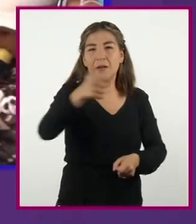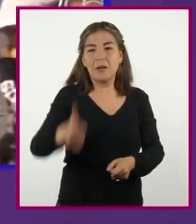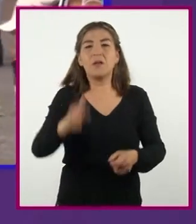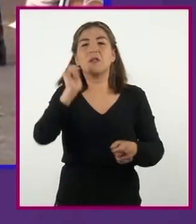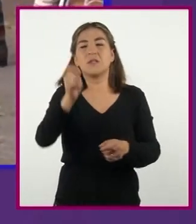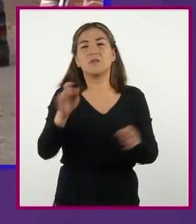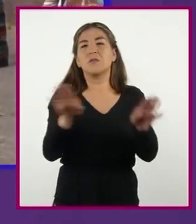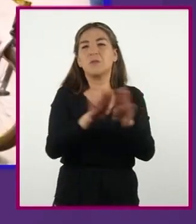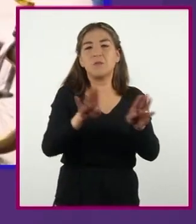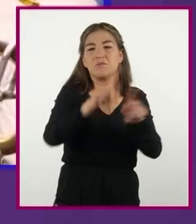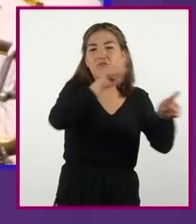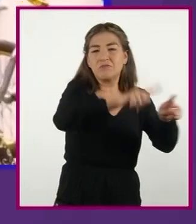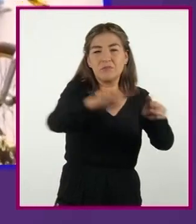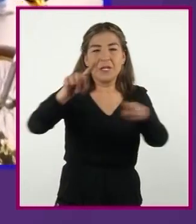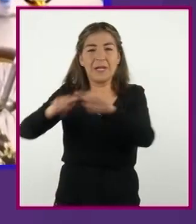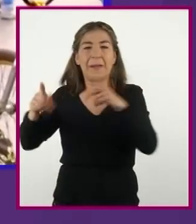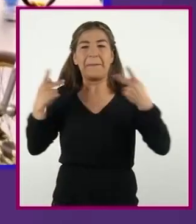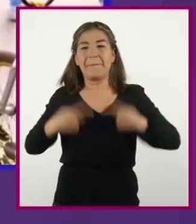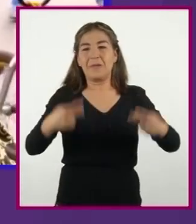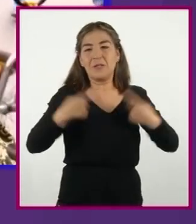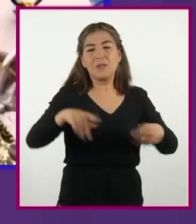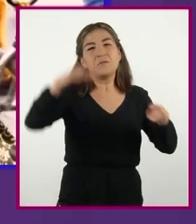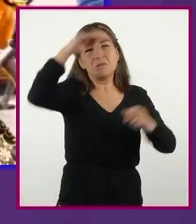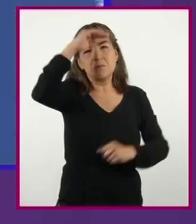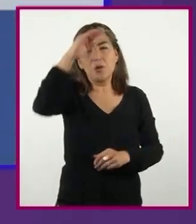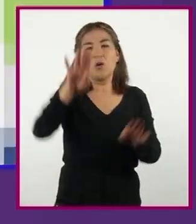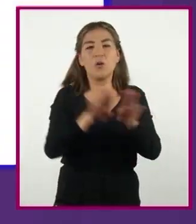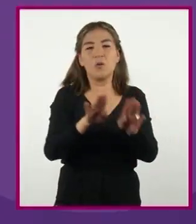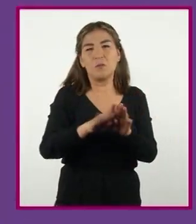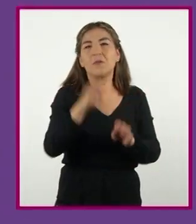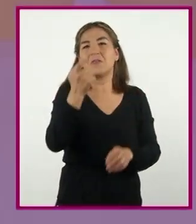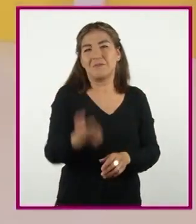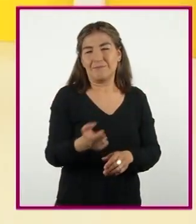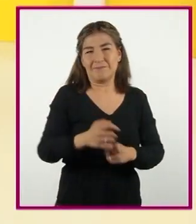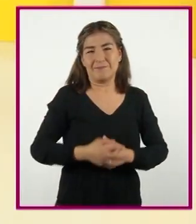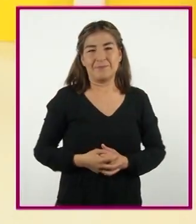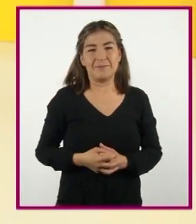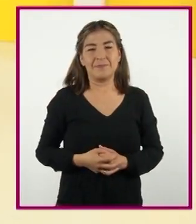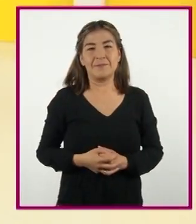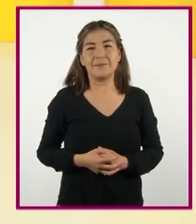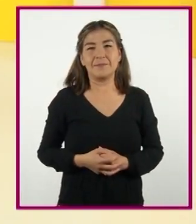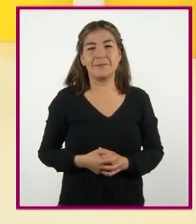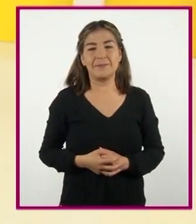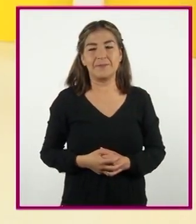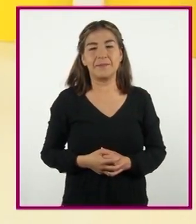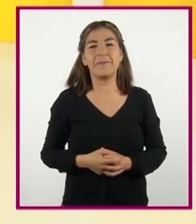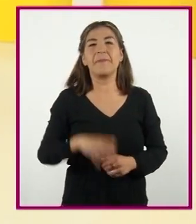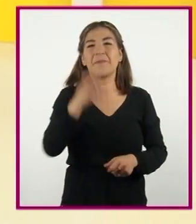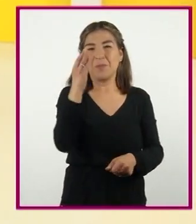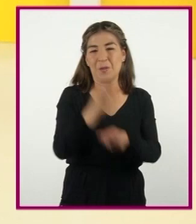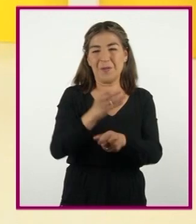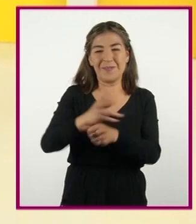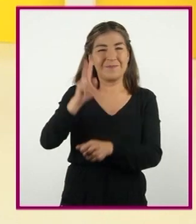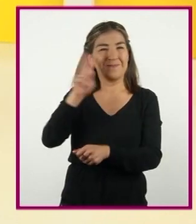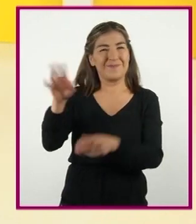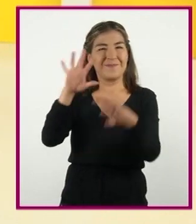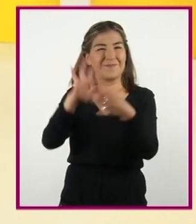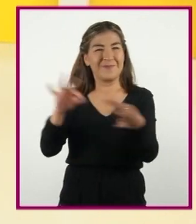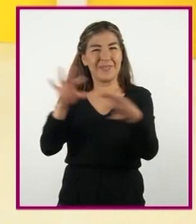la homogeneización que la globalización económica promueve. El desglose que acabamos de